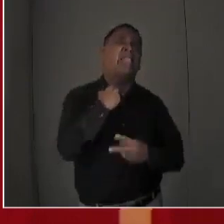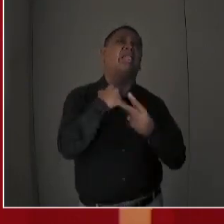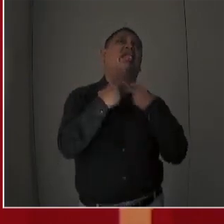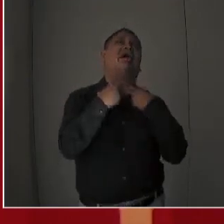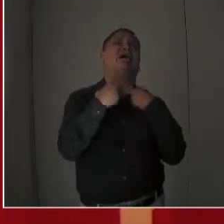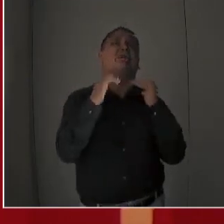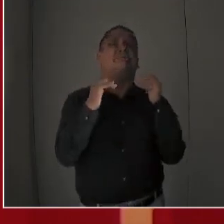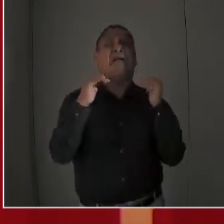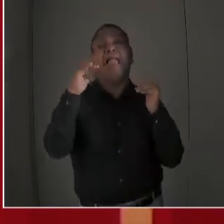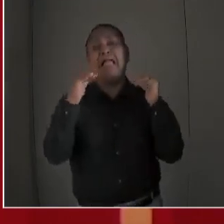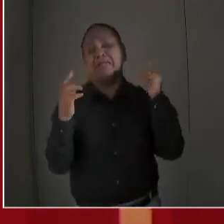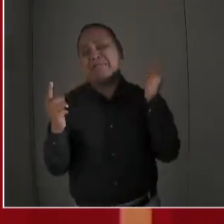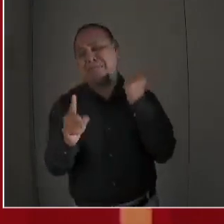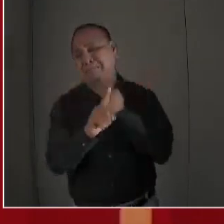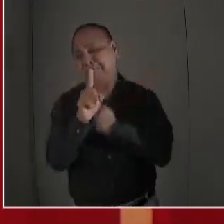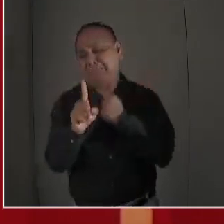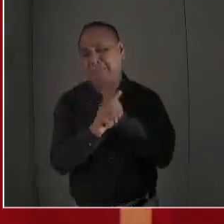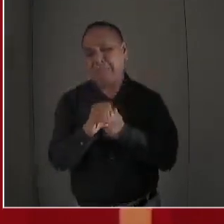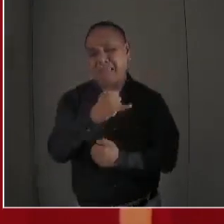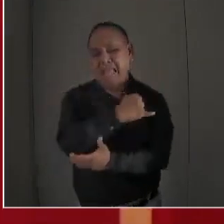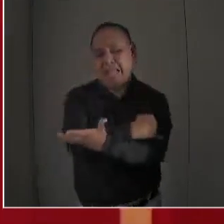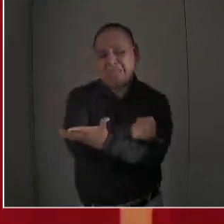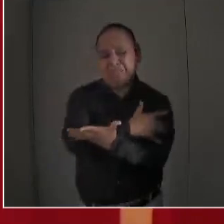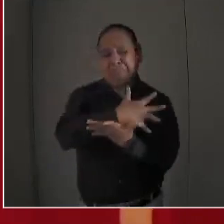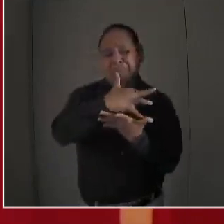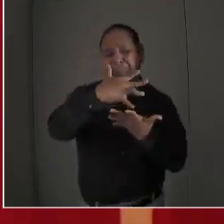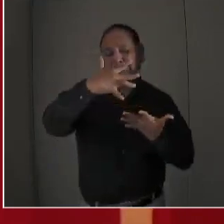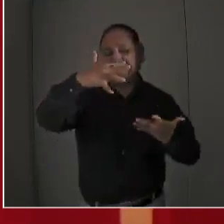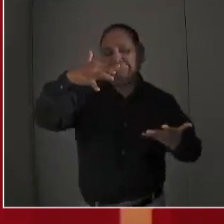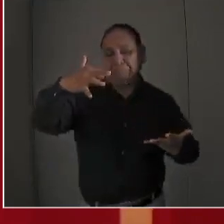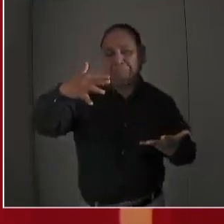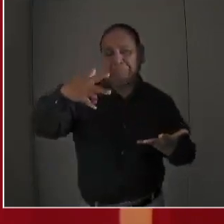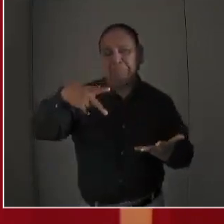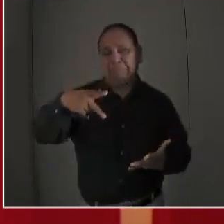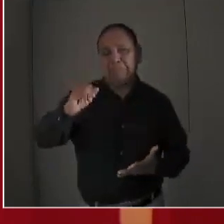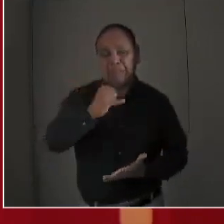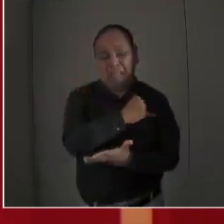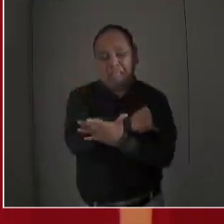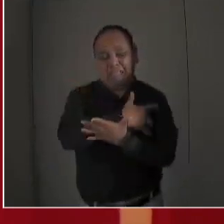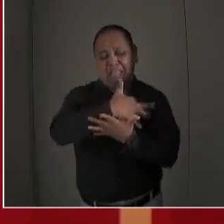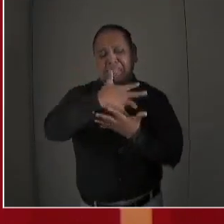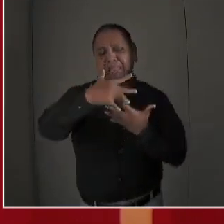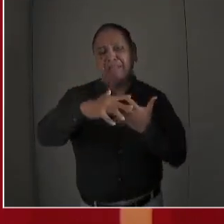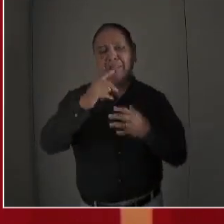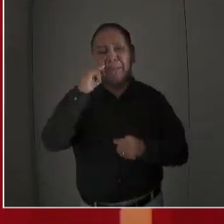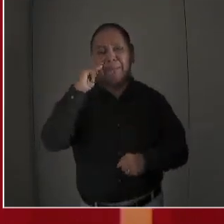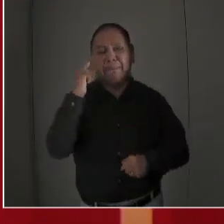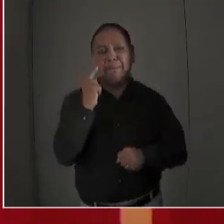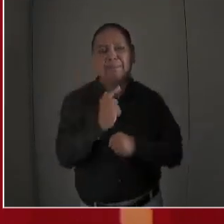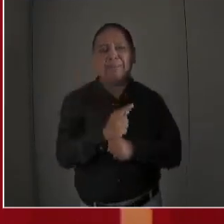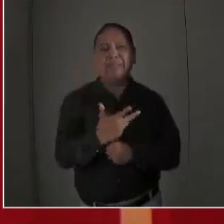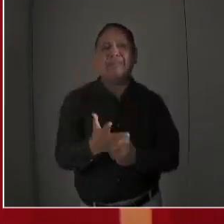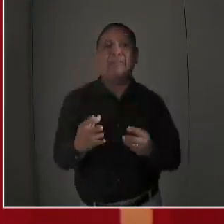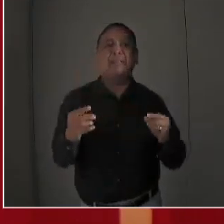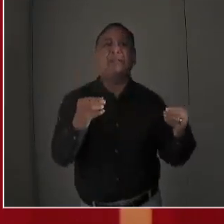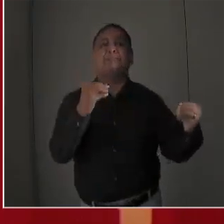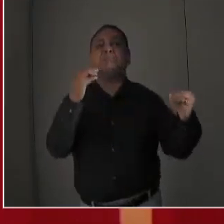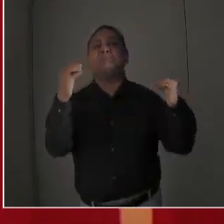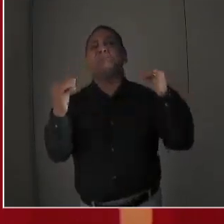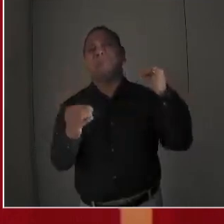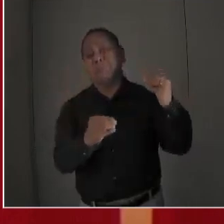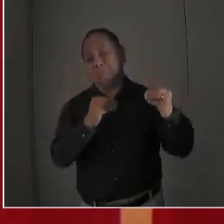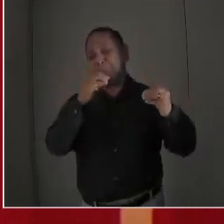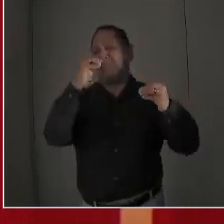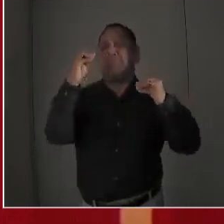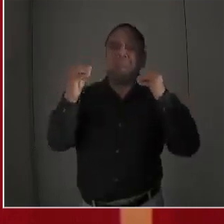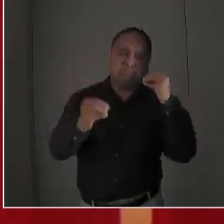a generar la inflación y el fantasma de la inflación, que iba a generar un disturbio en el mercado